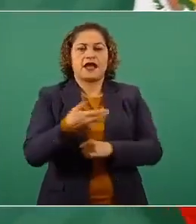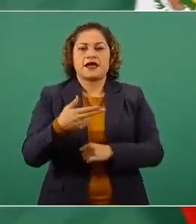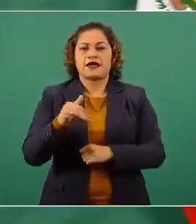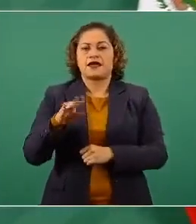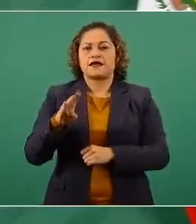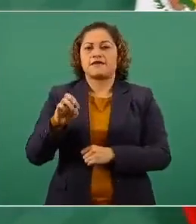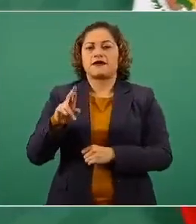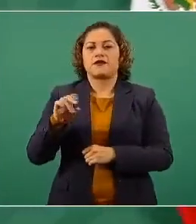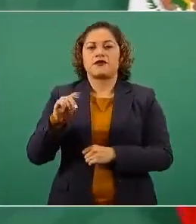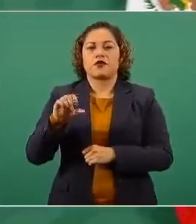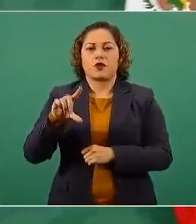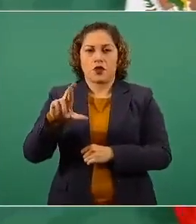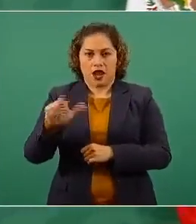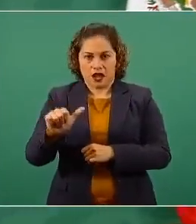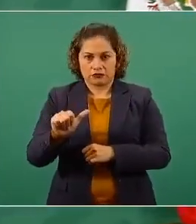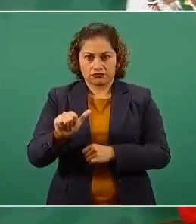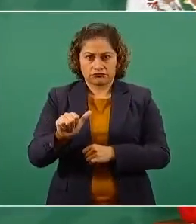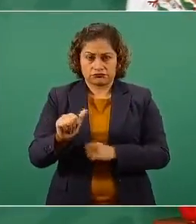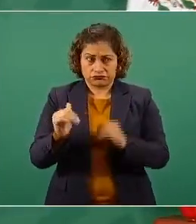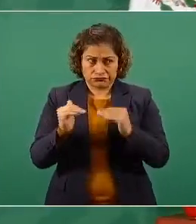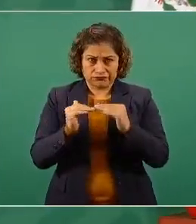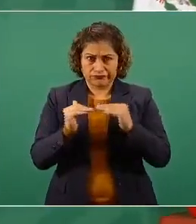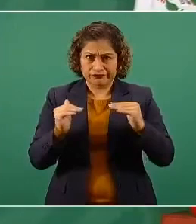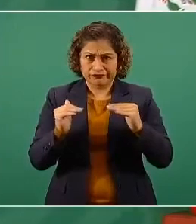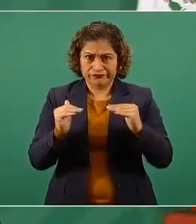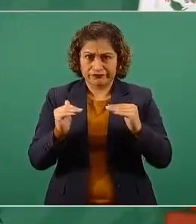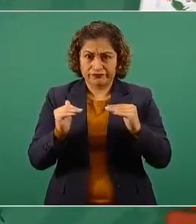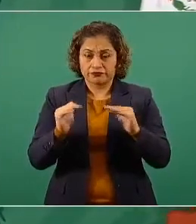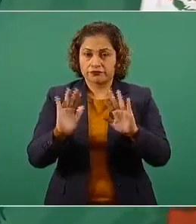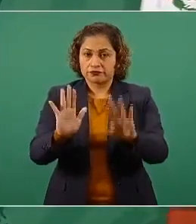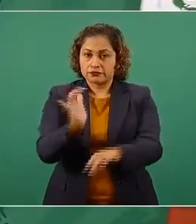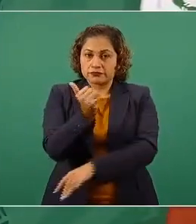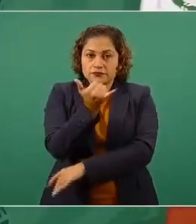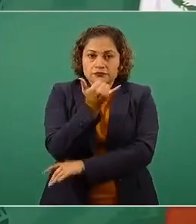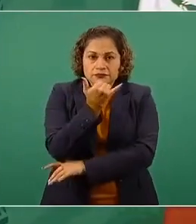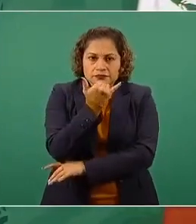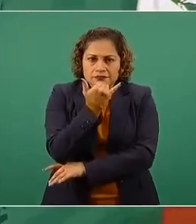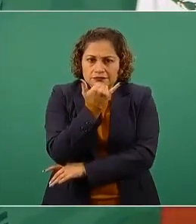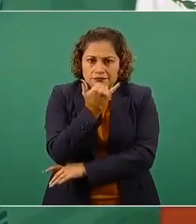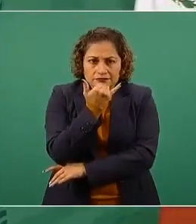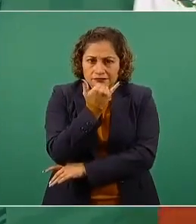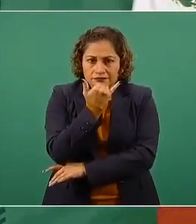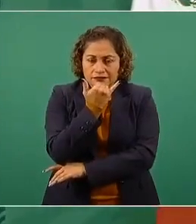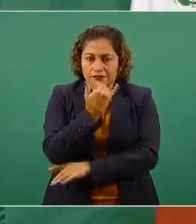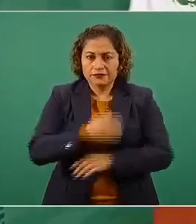el mismo trato. Pero ¿cómo?